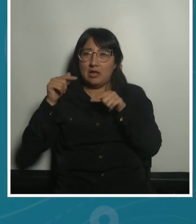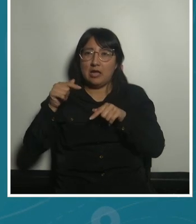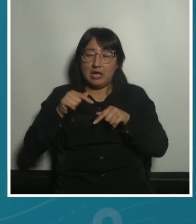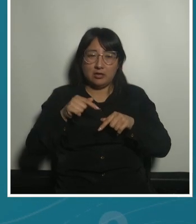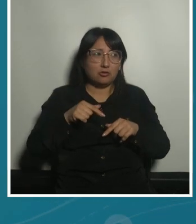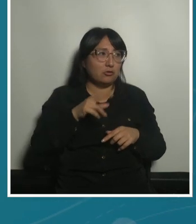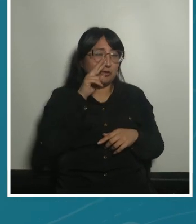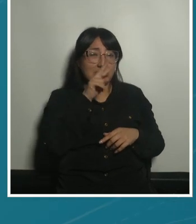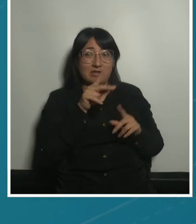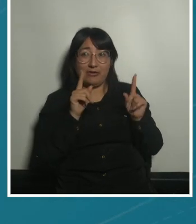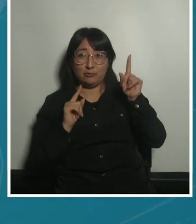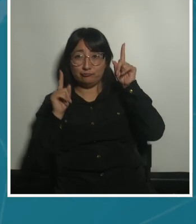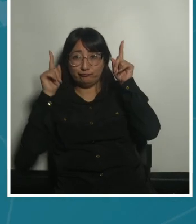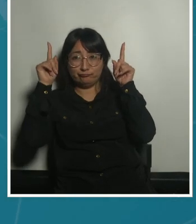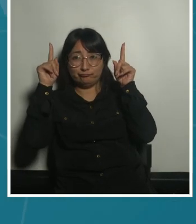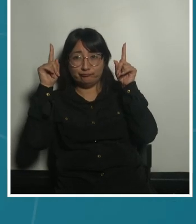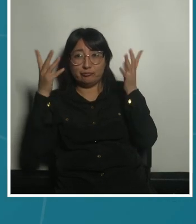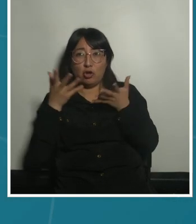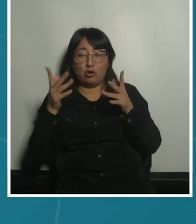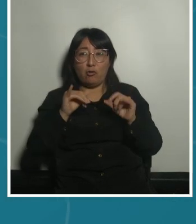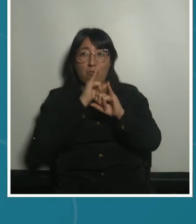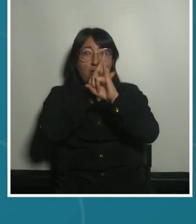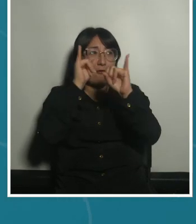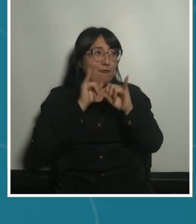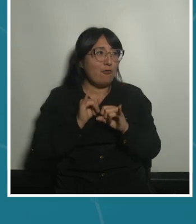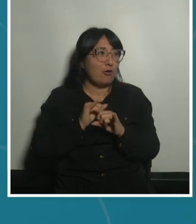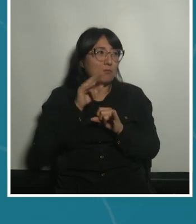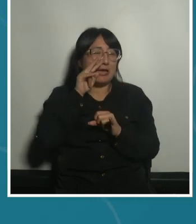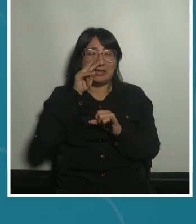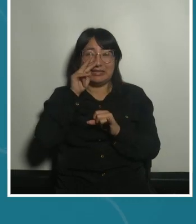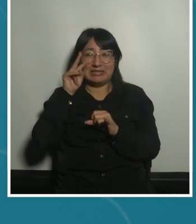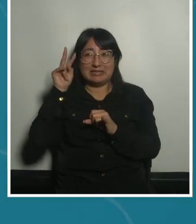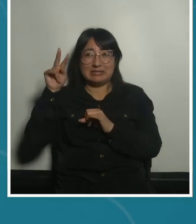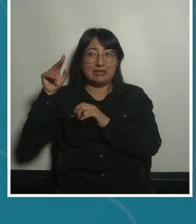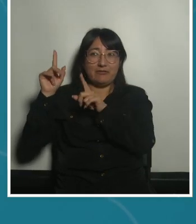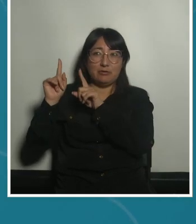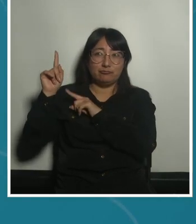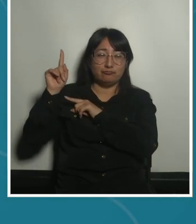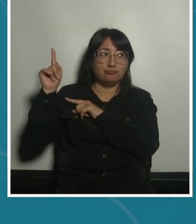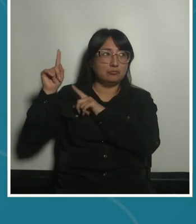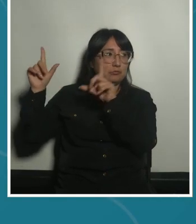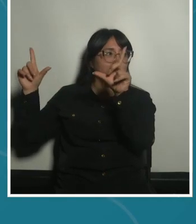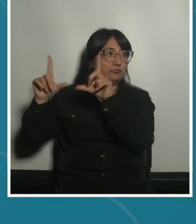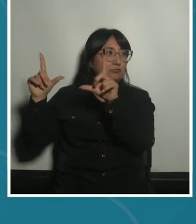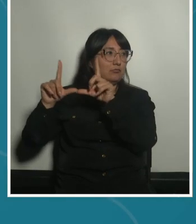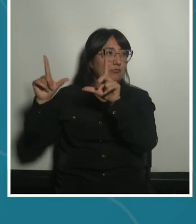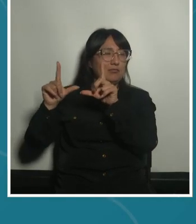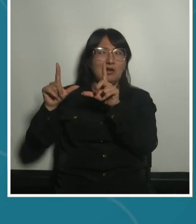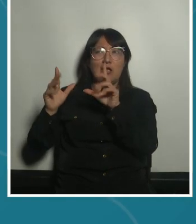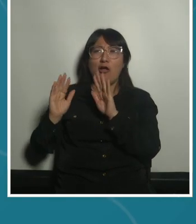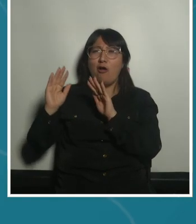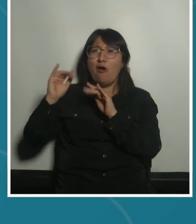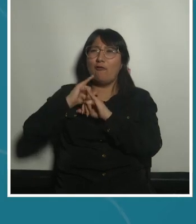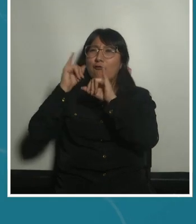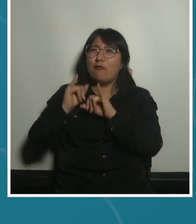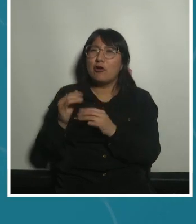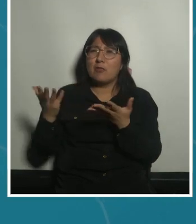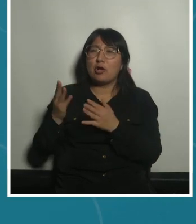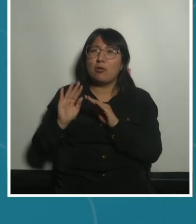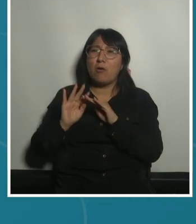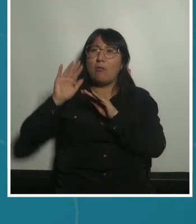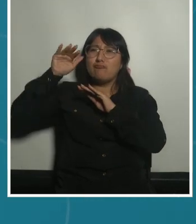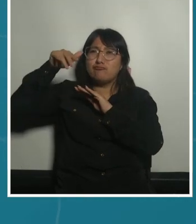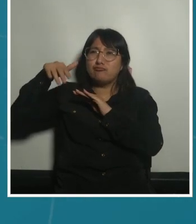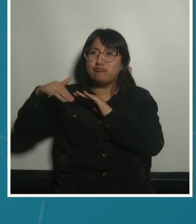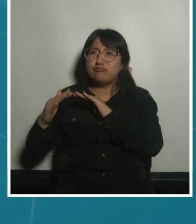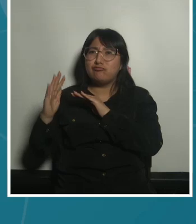que se ven acá, como formas que las podemos encontrar en muchos lugares de la costa del planeta, tienen formas que le llamamos ubicuas, formas que